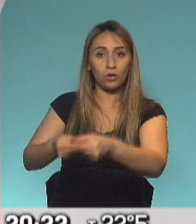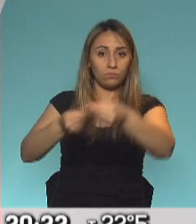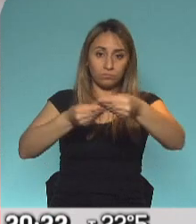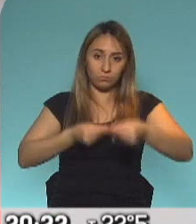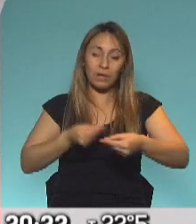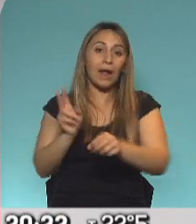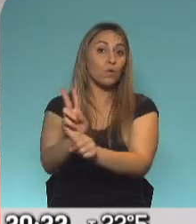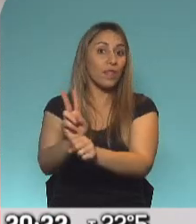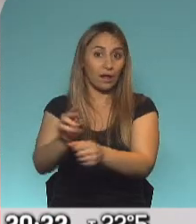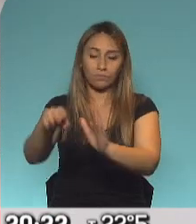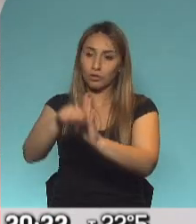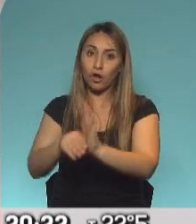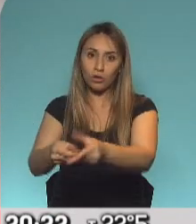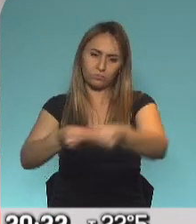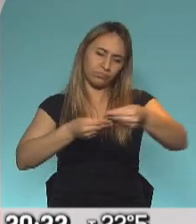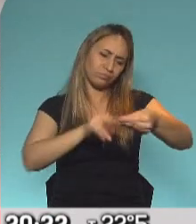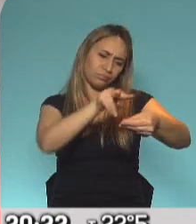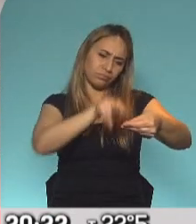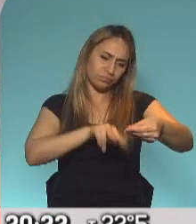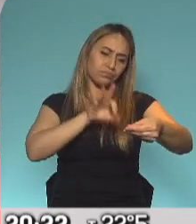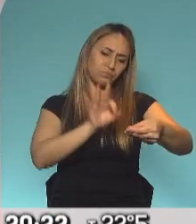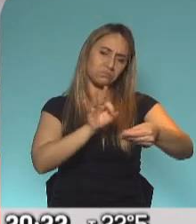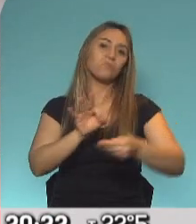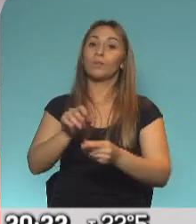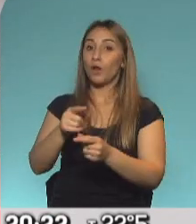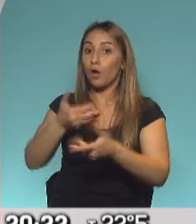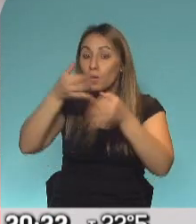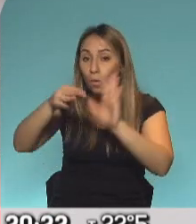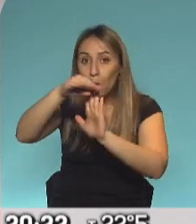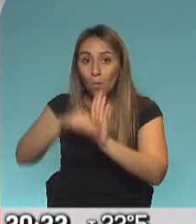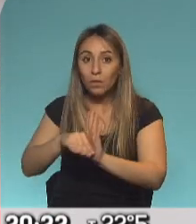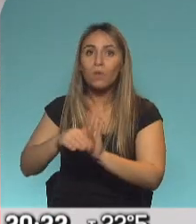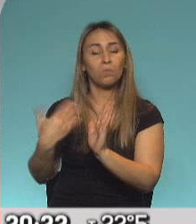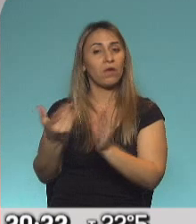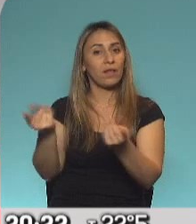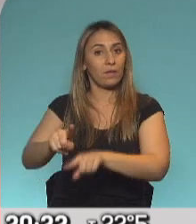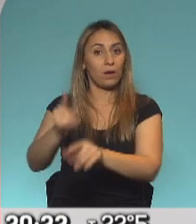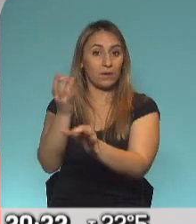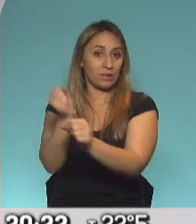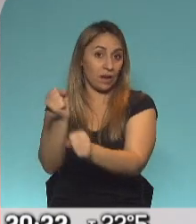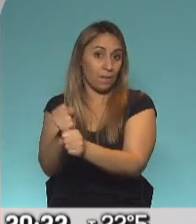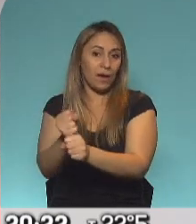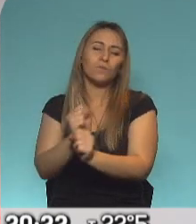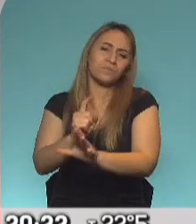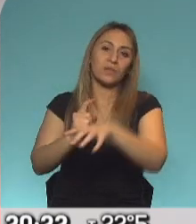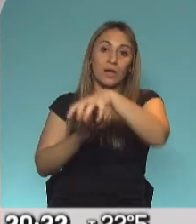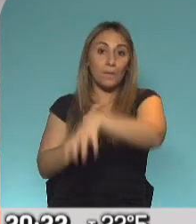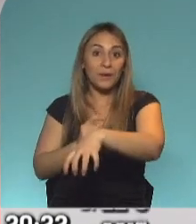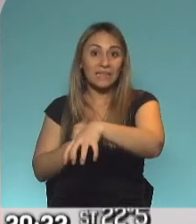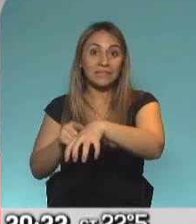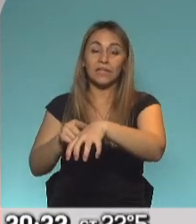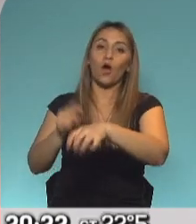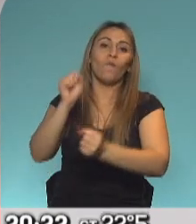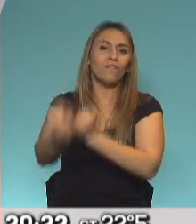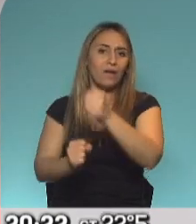efectivamente pueden continuar produciendo y trabajando independientemente que estén en zonas de contagio. Bueno, eso también fue todo un aprendizaje